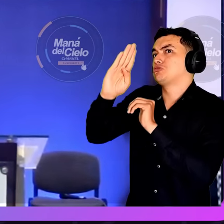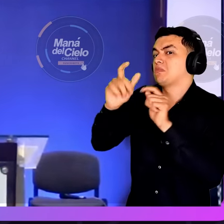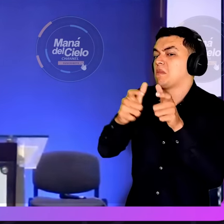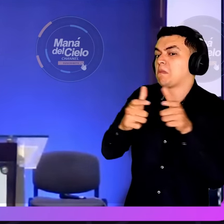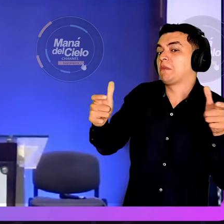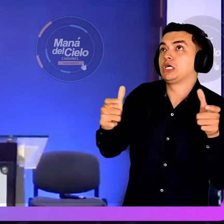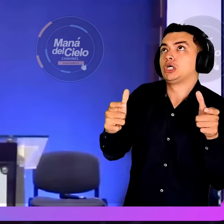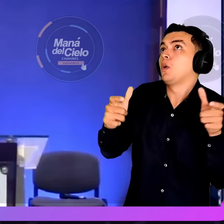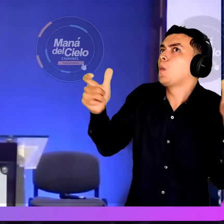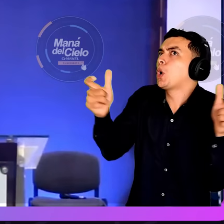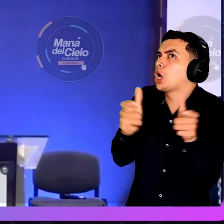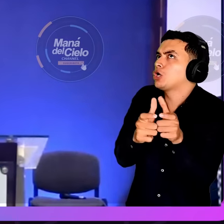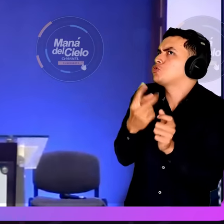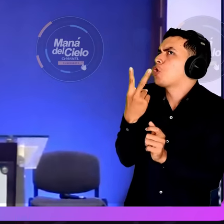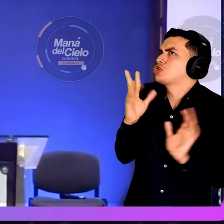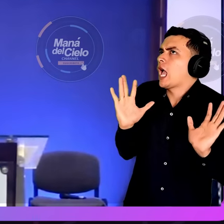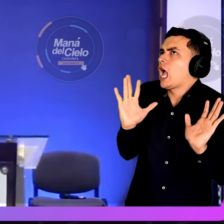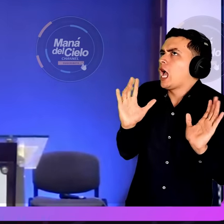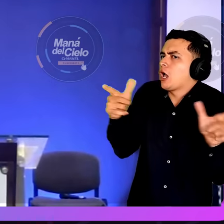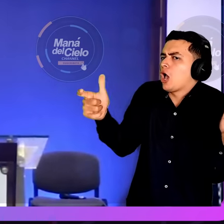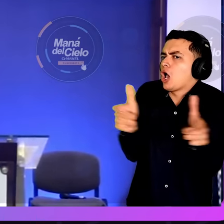que vengan dos.